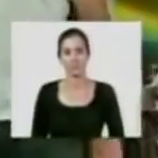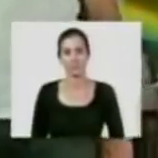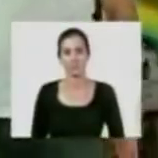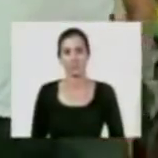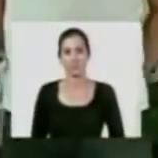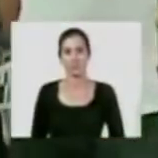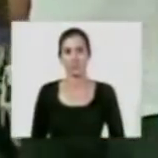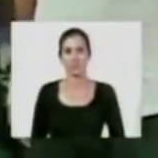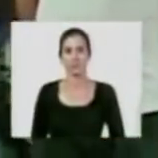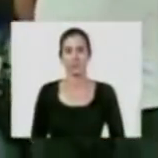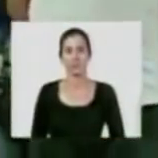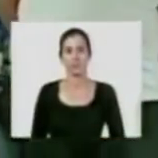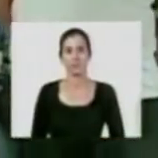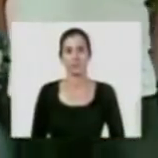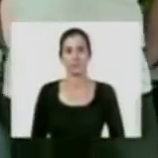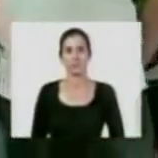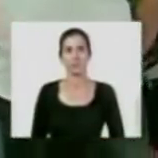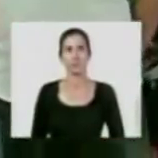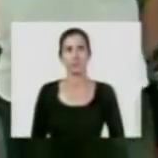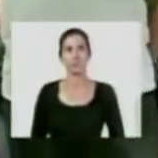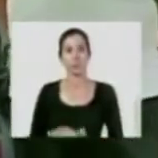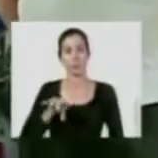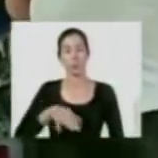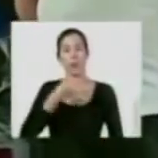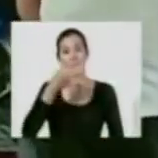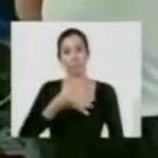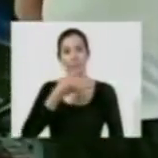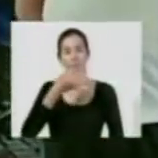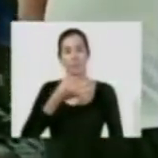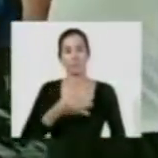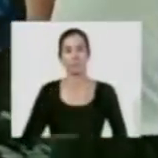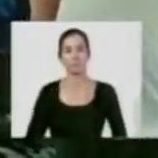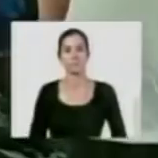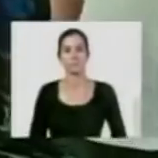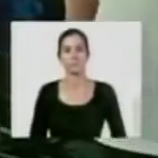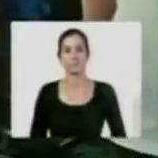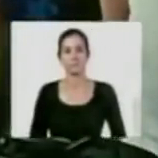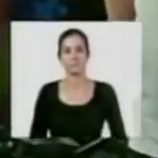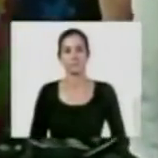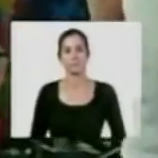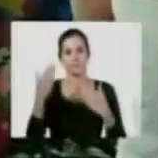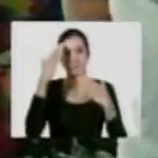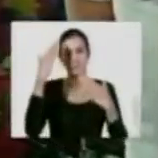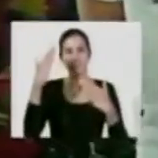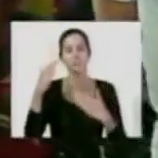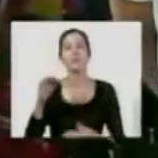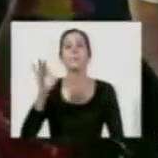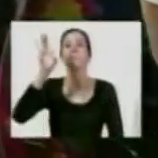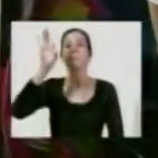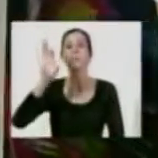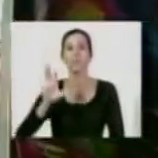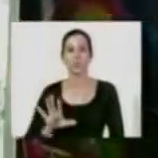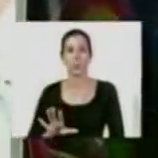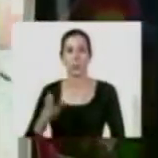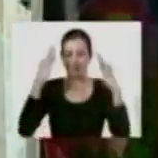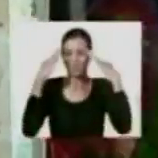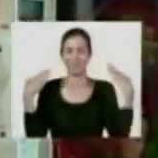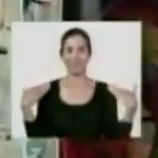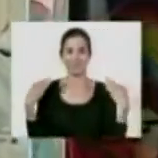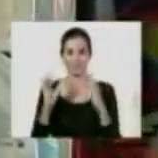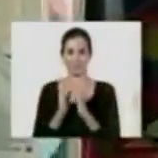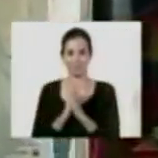Yo quiero en esta tarde saludar a la Divina Pastora, recordando